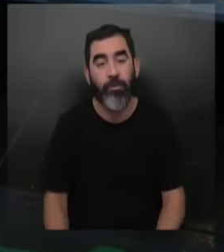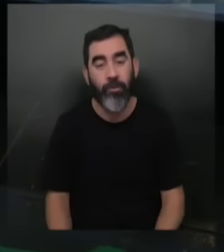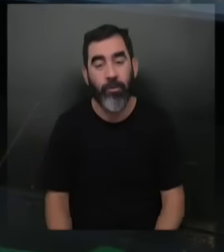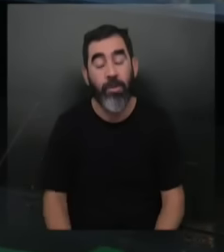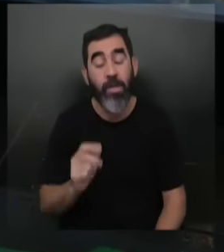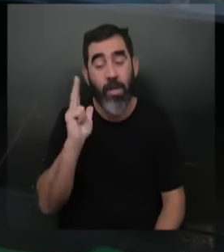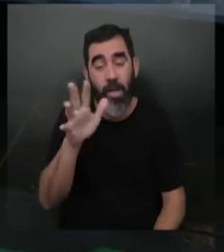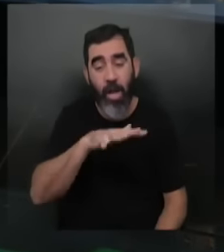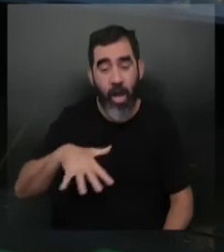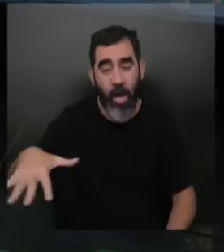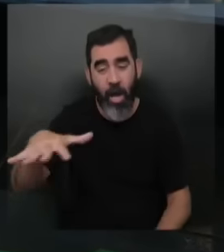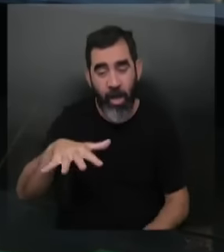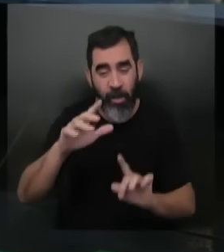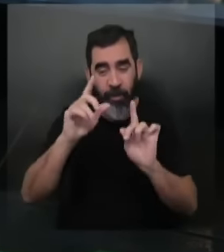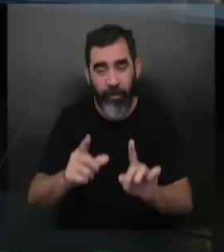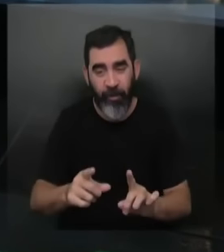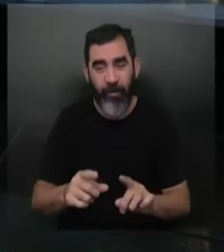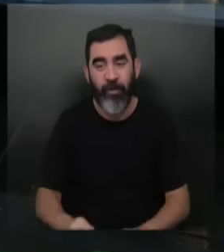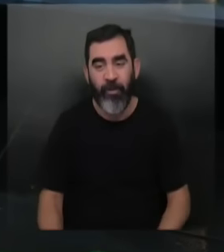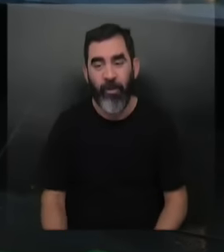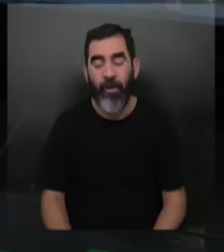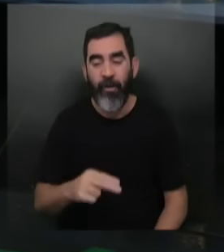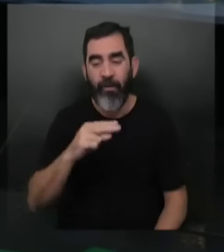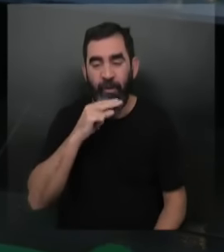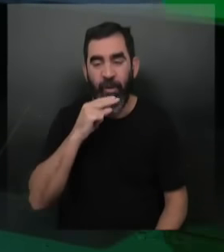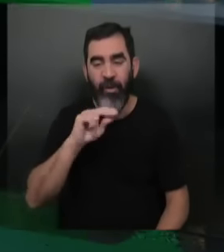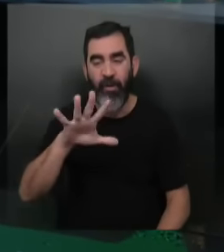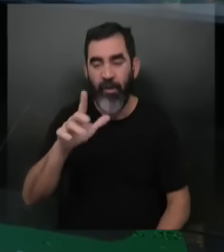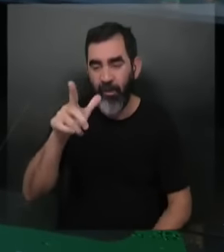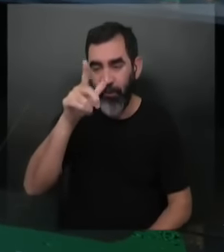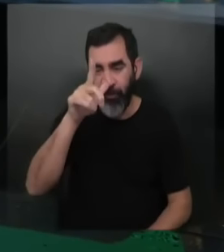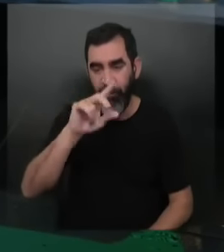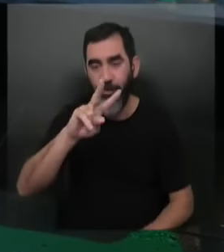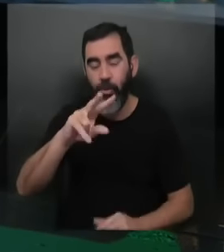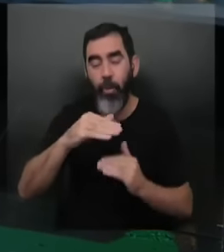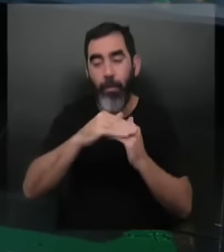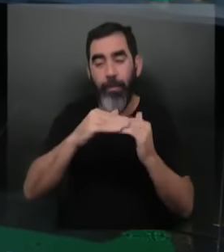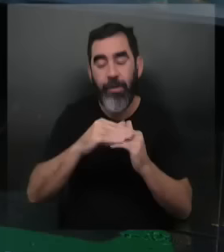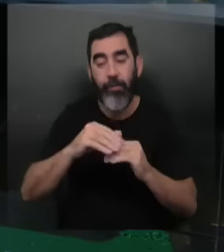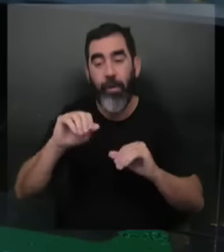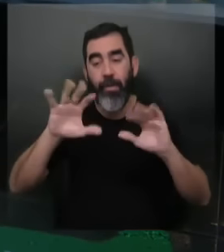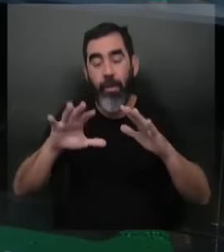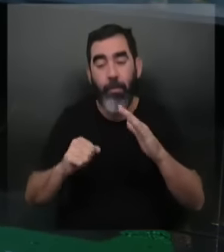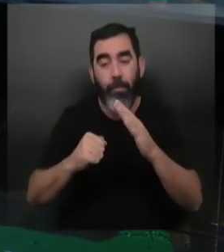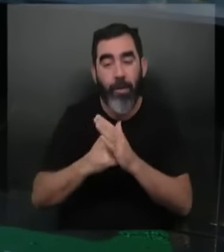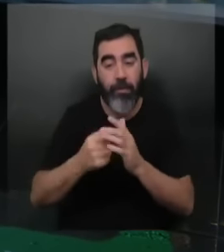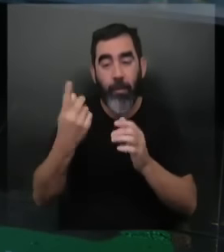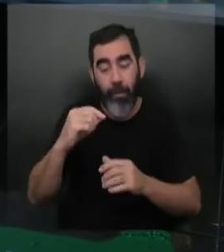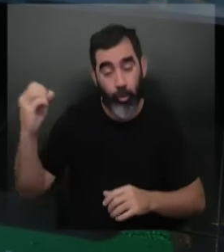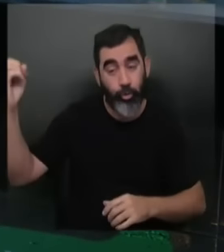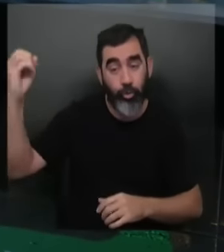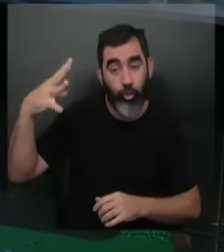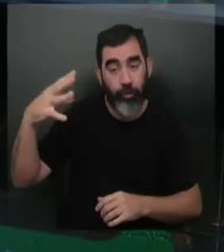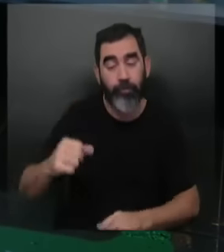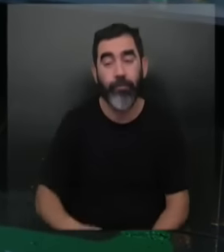heladas en la mañana agrometeorológicas el viernes 5 de Julio sol pleno pero las temperaturas seguirán frías